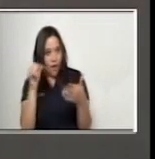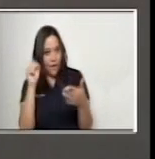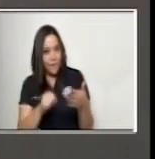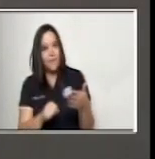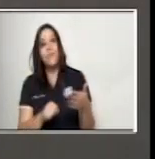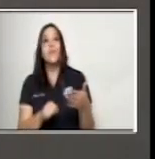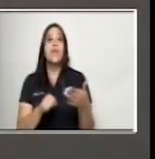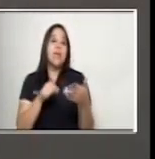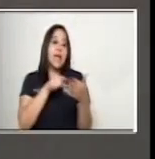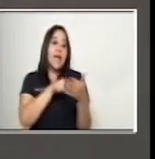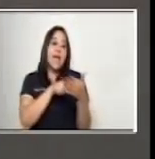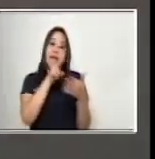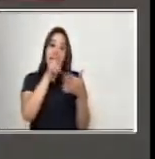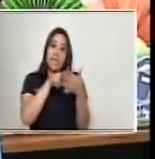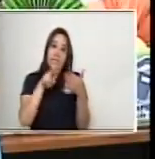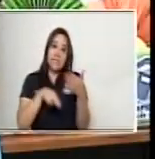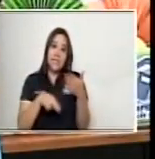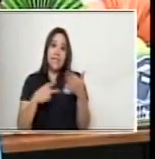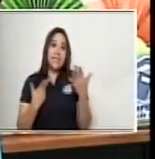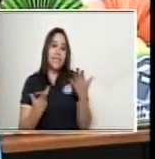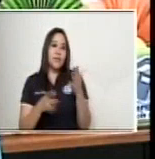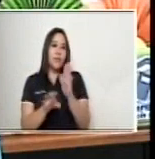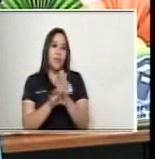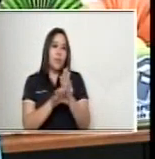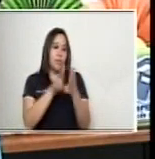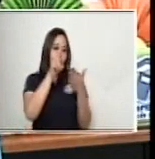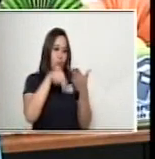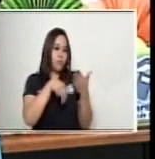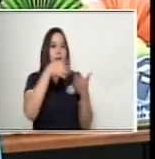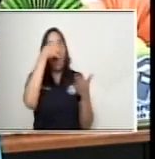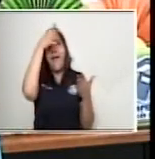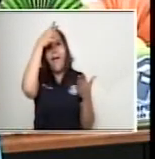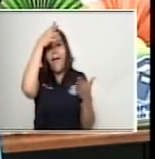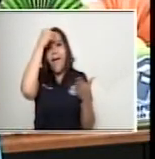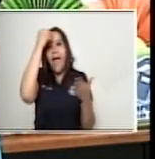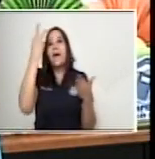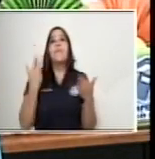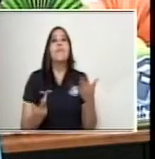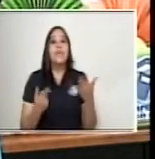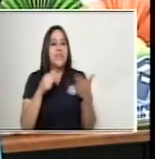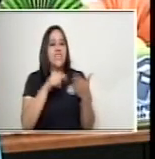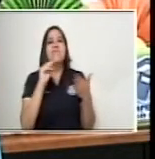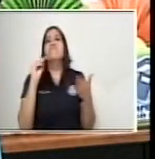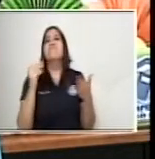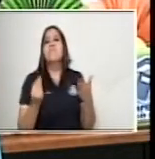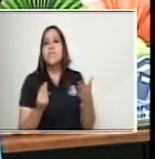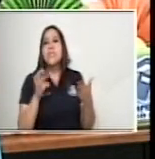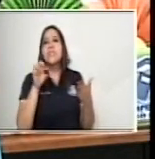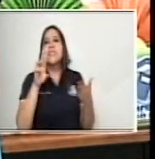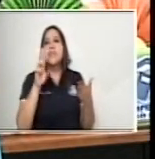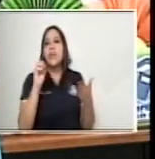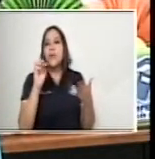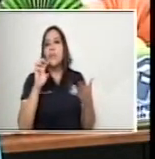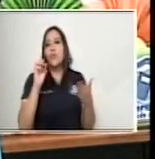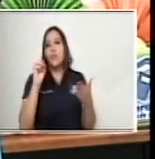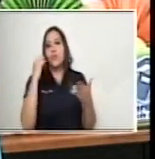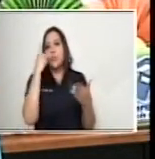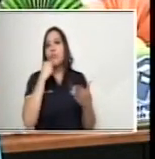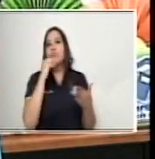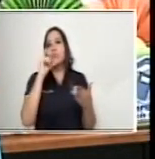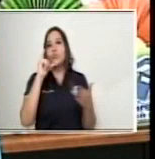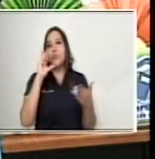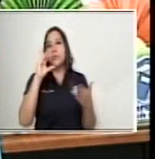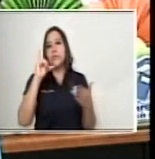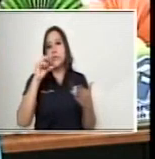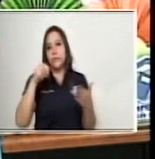en esta lectura, pues, ya aprendimos acerca de lo que son las proposiciones y los enunciados, ¿verdad? Que